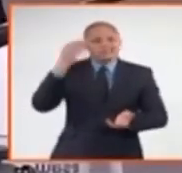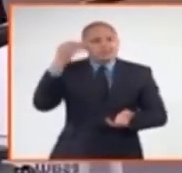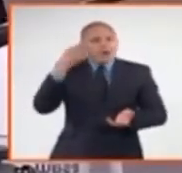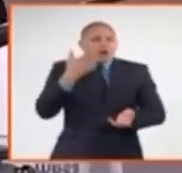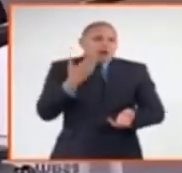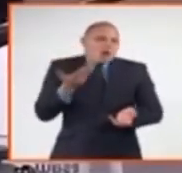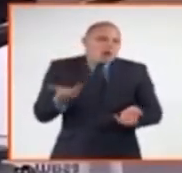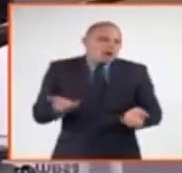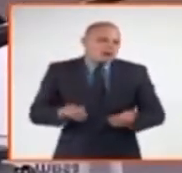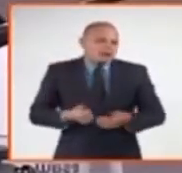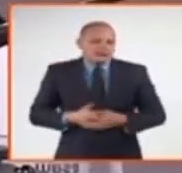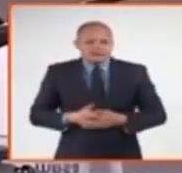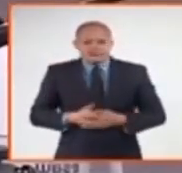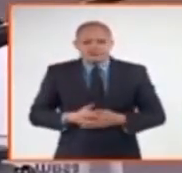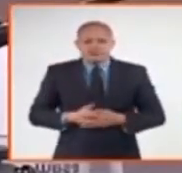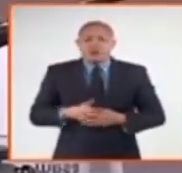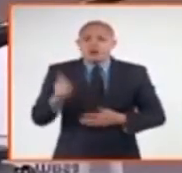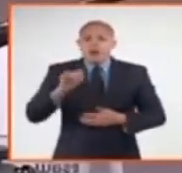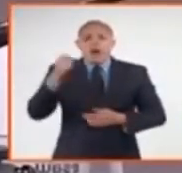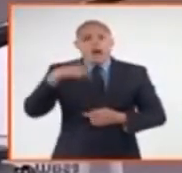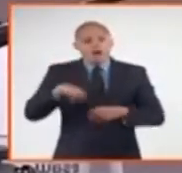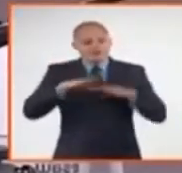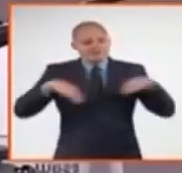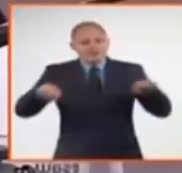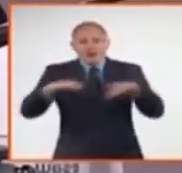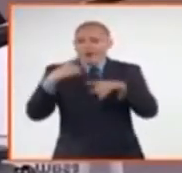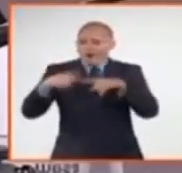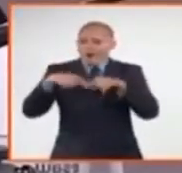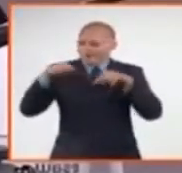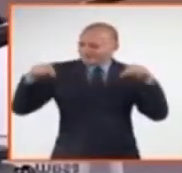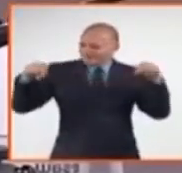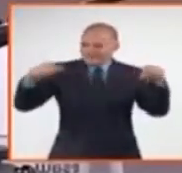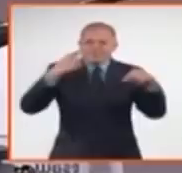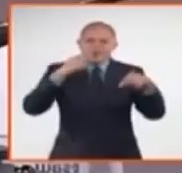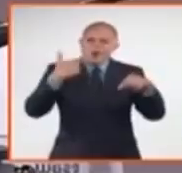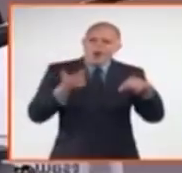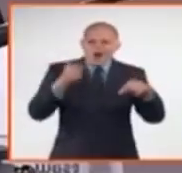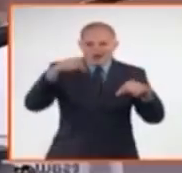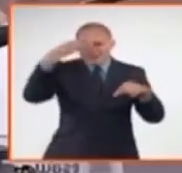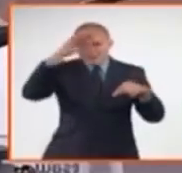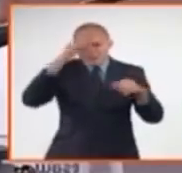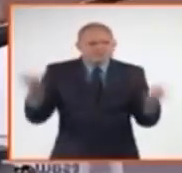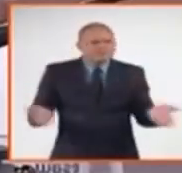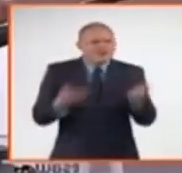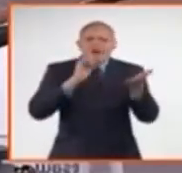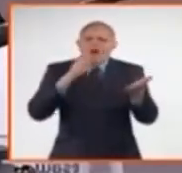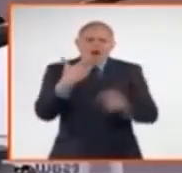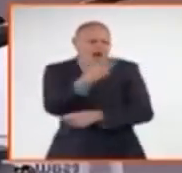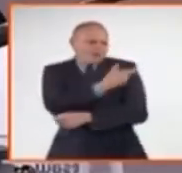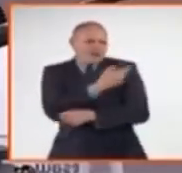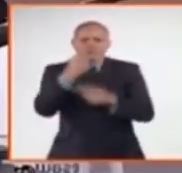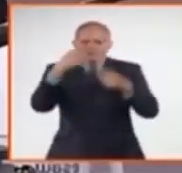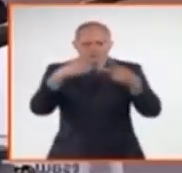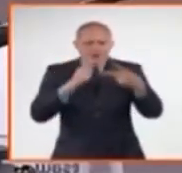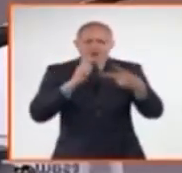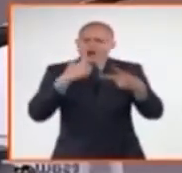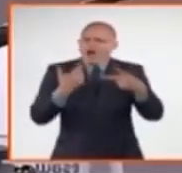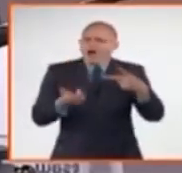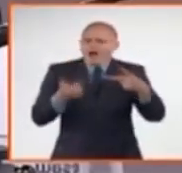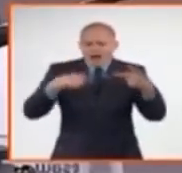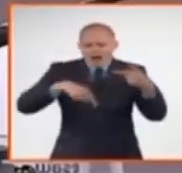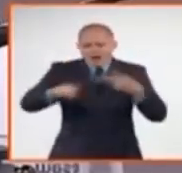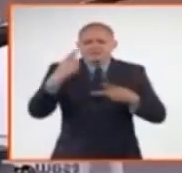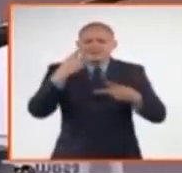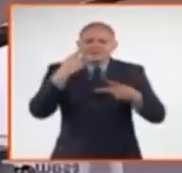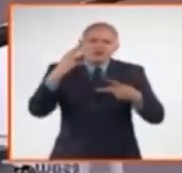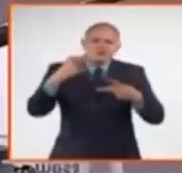entrar también con nuestros invitados a hablar de los desarrollos que siguen teniendo abdalá y soberanas en esta en estas